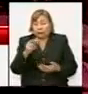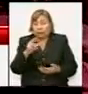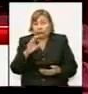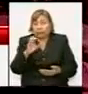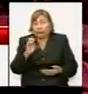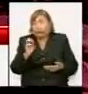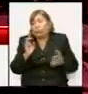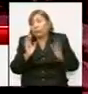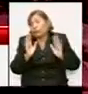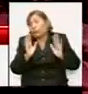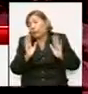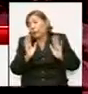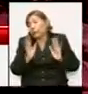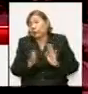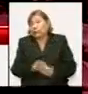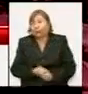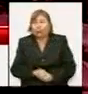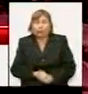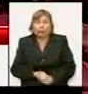Obviamente,